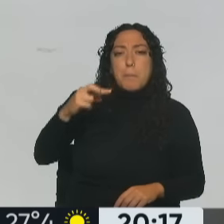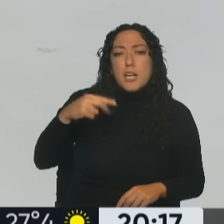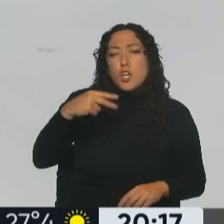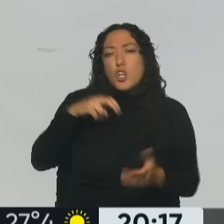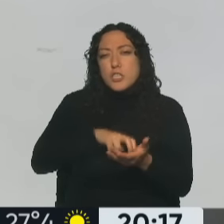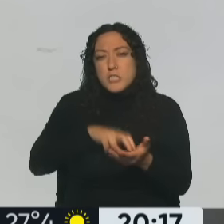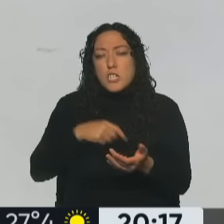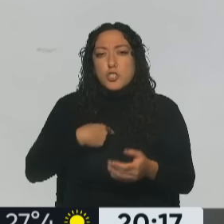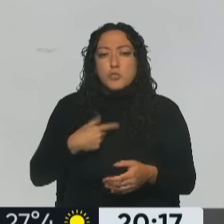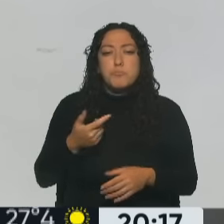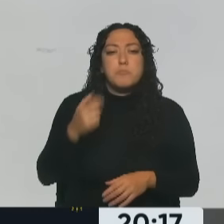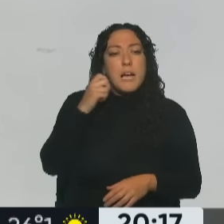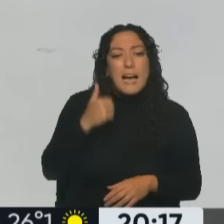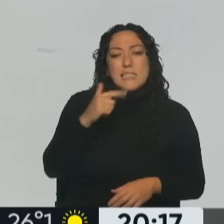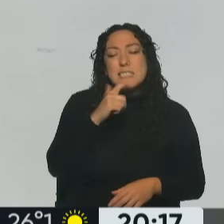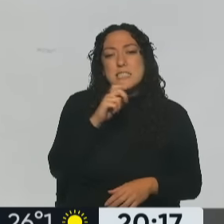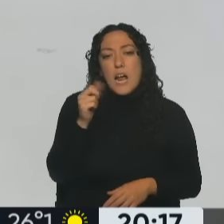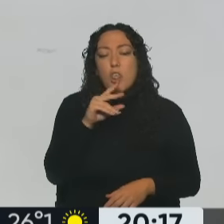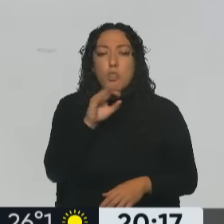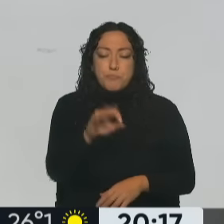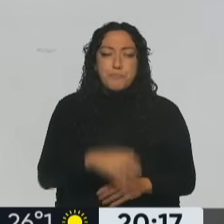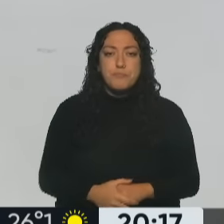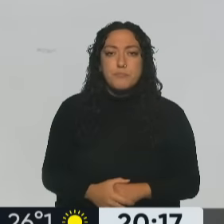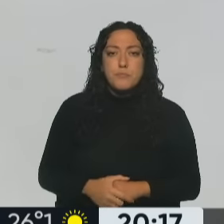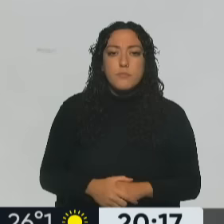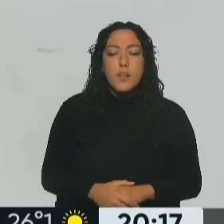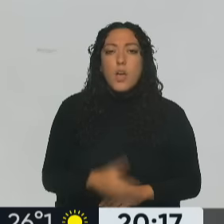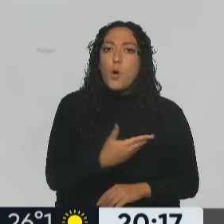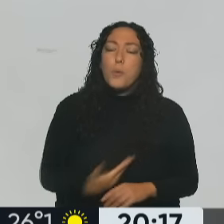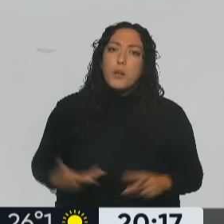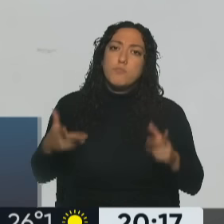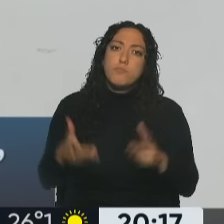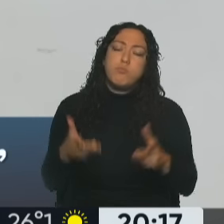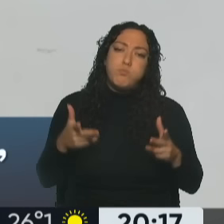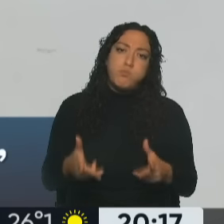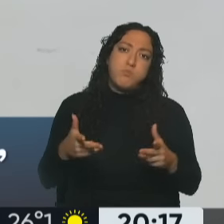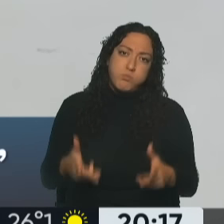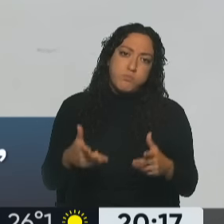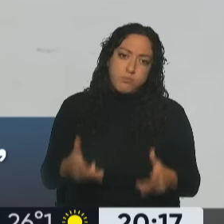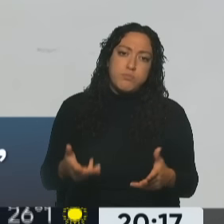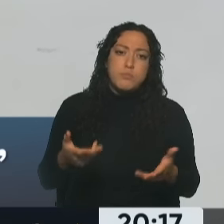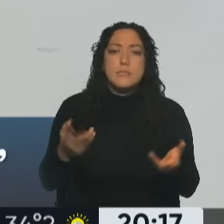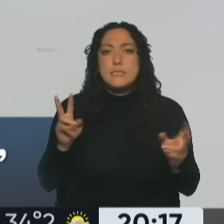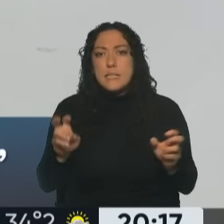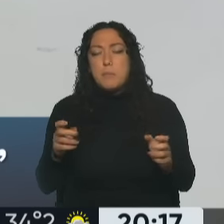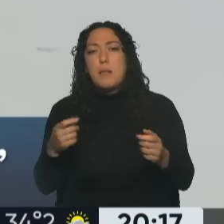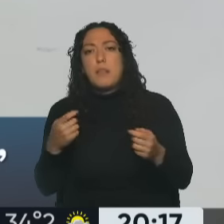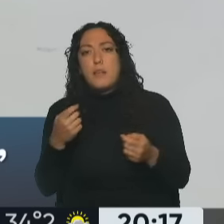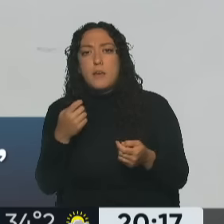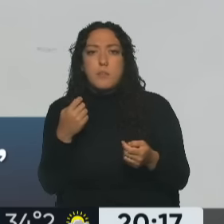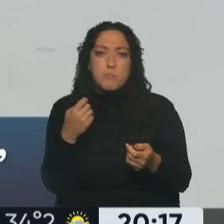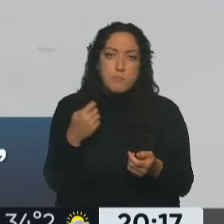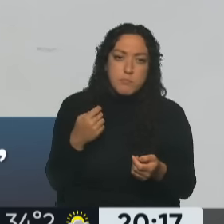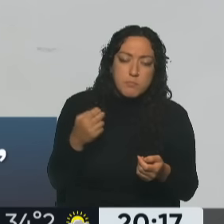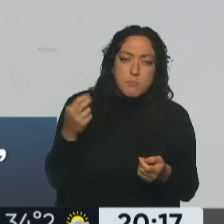dos consultas por un lado el gobierno insistió constantemente que las metas Fiscales no se negocian y valoraba